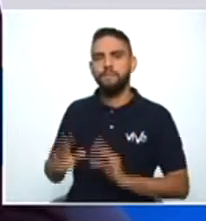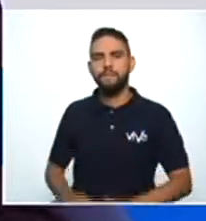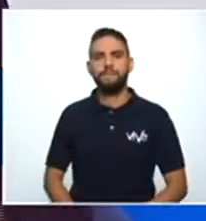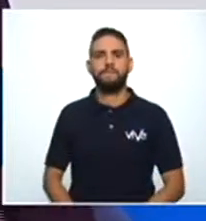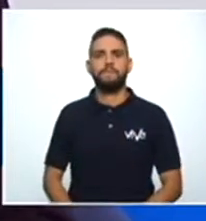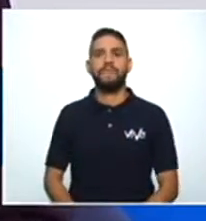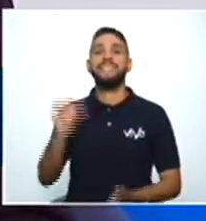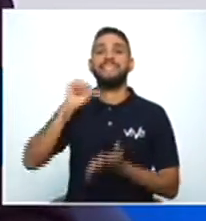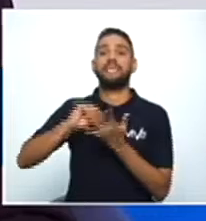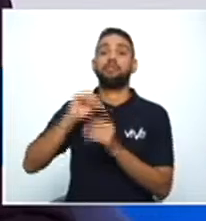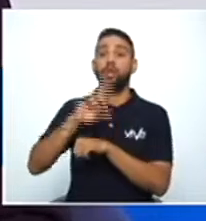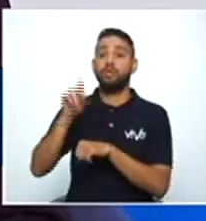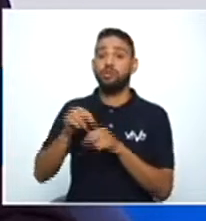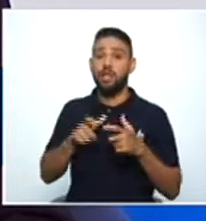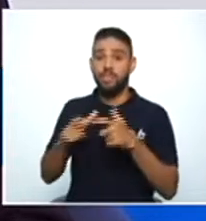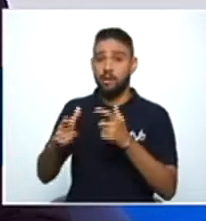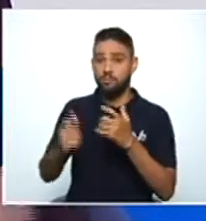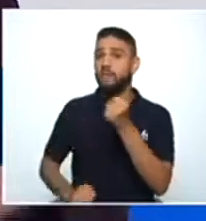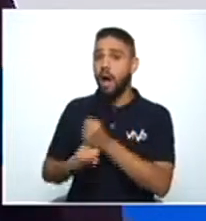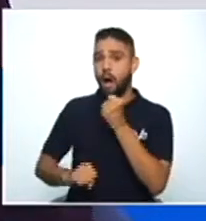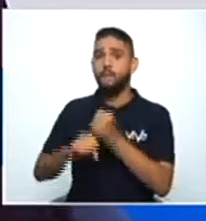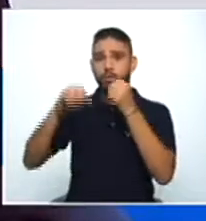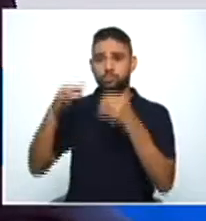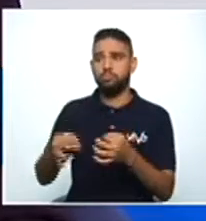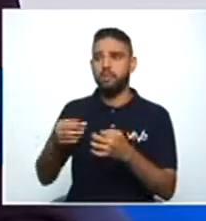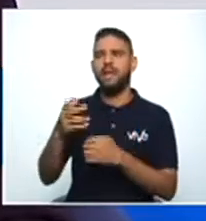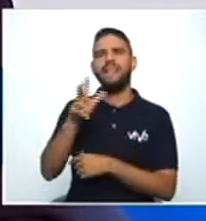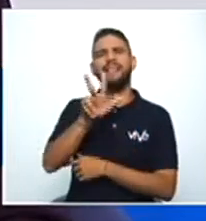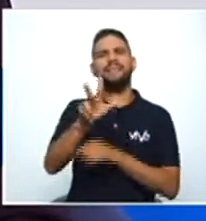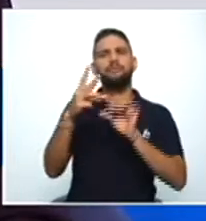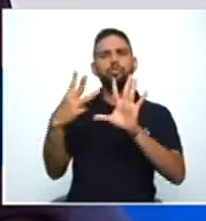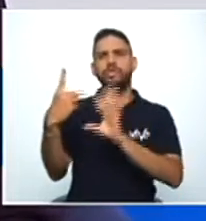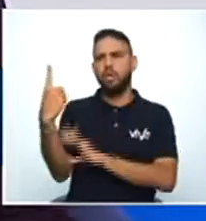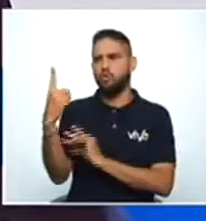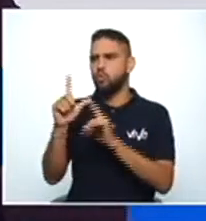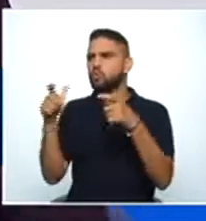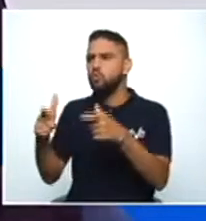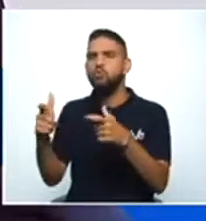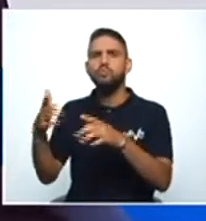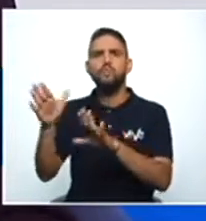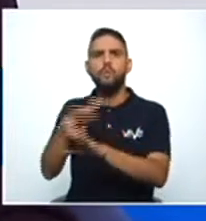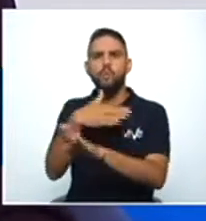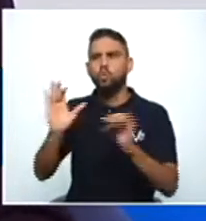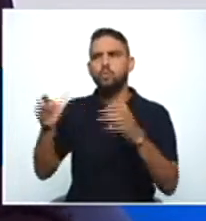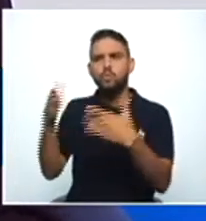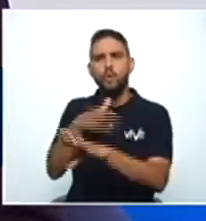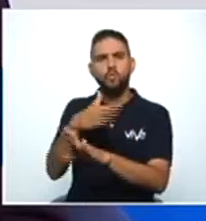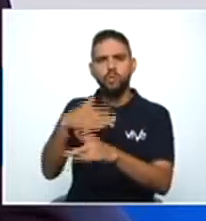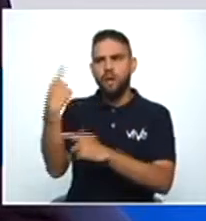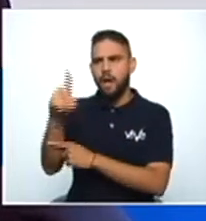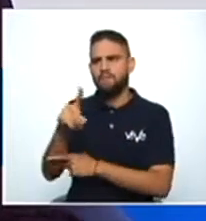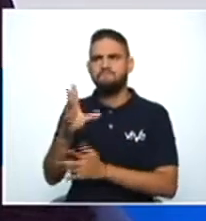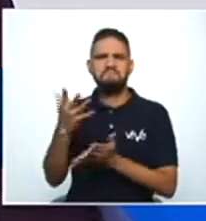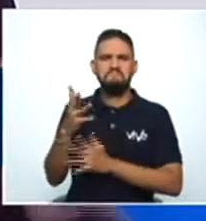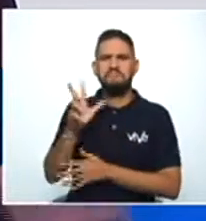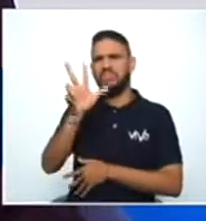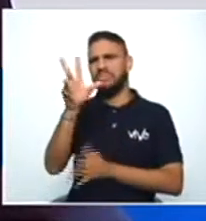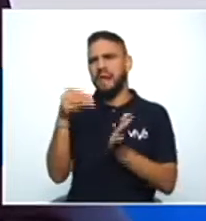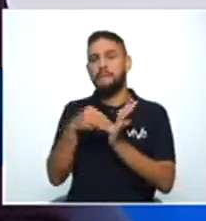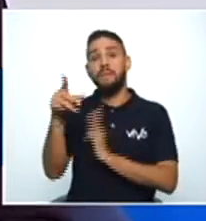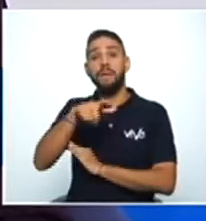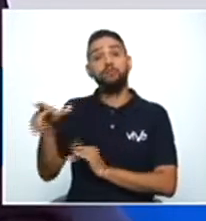ese sentido el centro nacional del disco ha brindado un apoyo ya a 381 agrupaciones de esas 380 de agrupación estamos hablando de más de